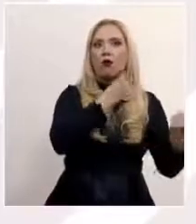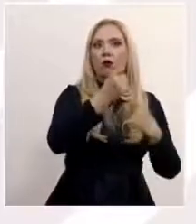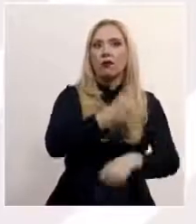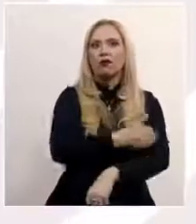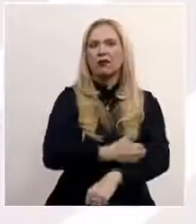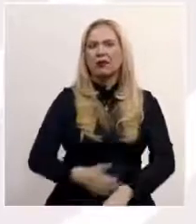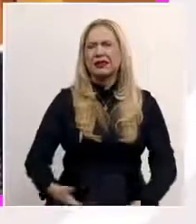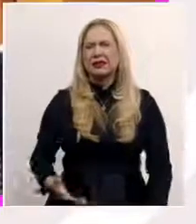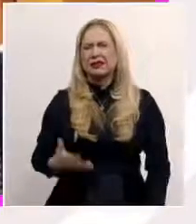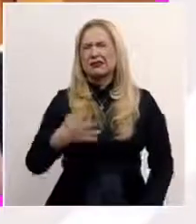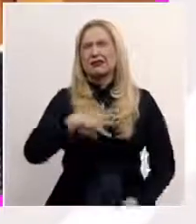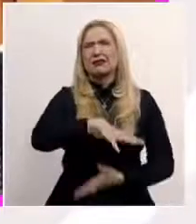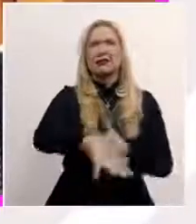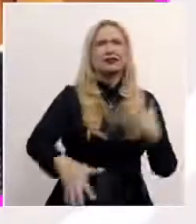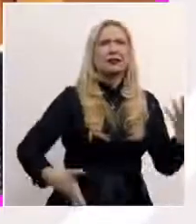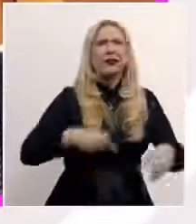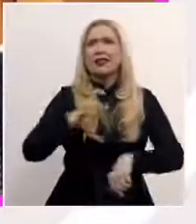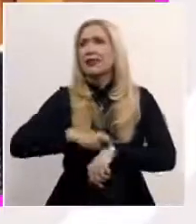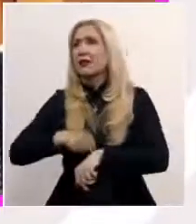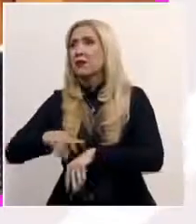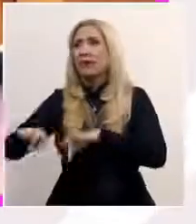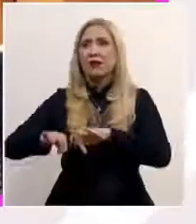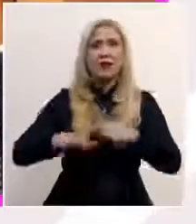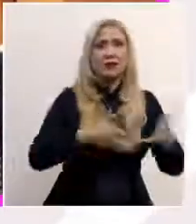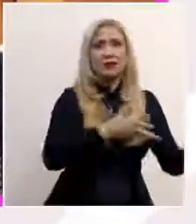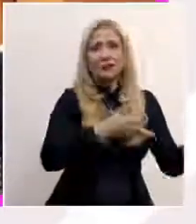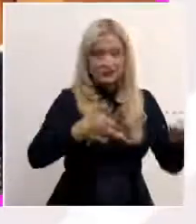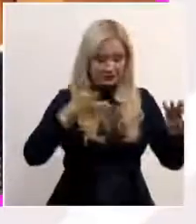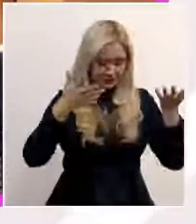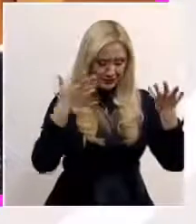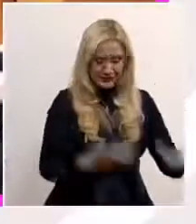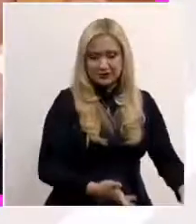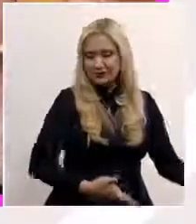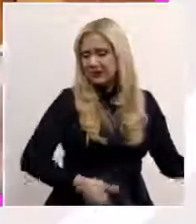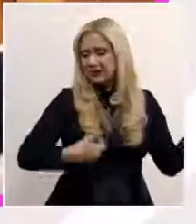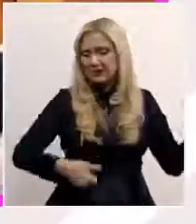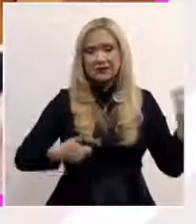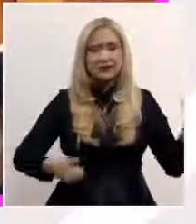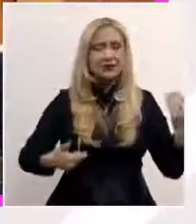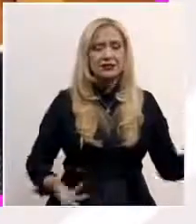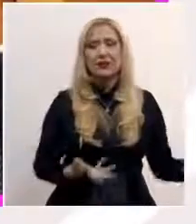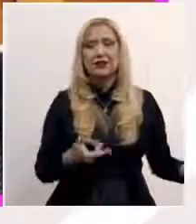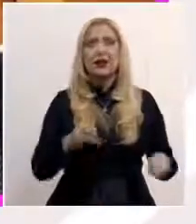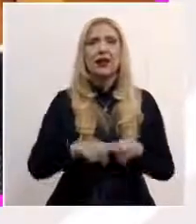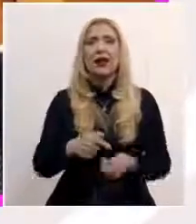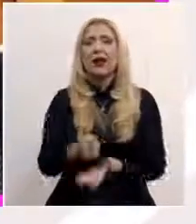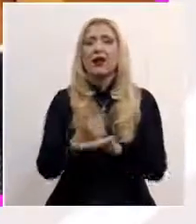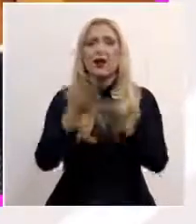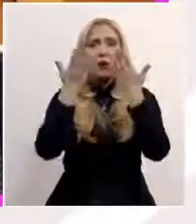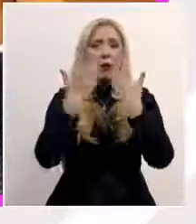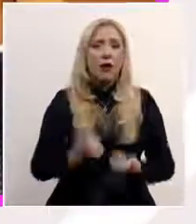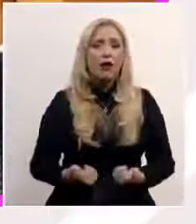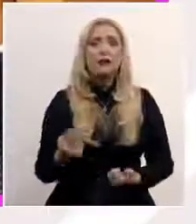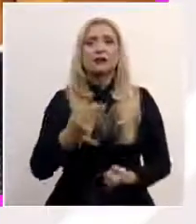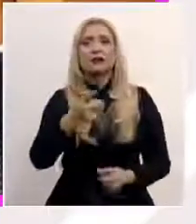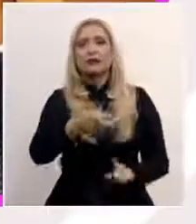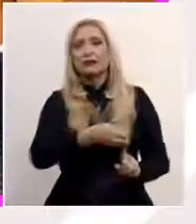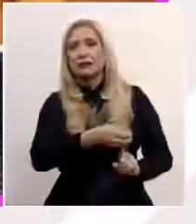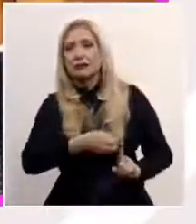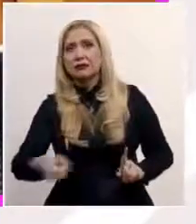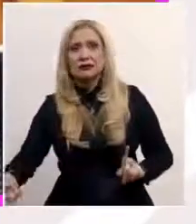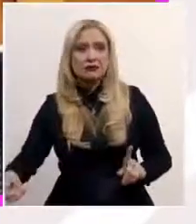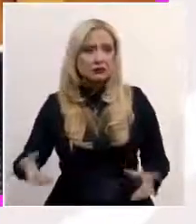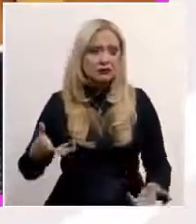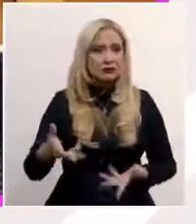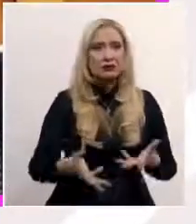también sucede, ¿no? Pero es algo que te viene a cambiar toda la organización personal y la organización